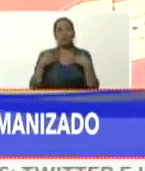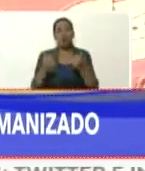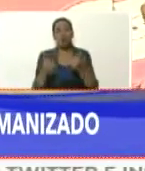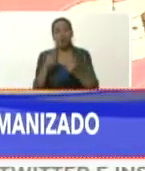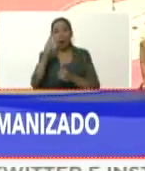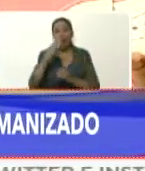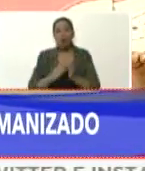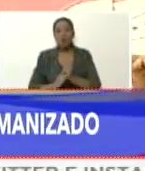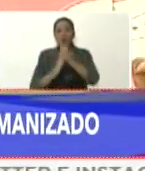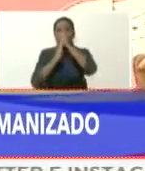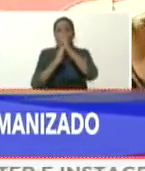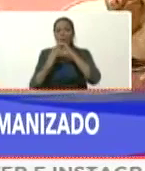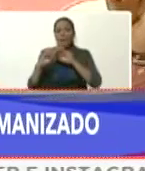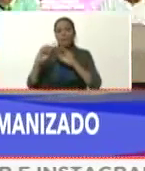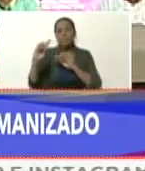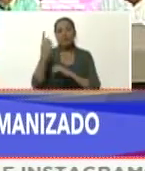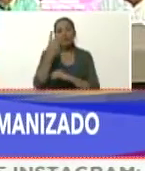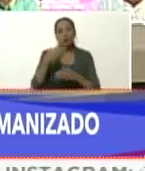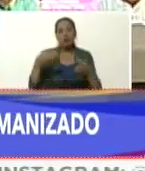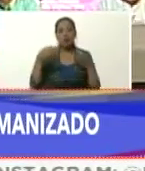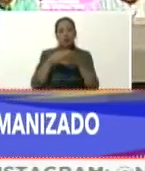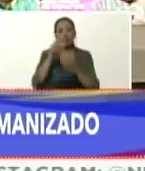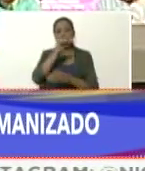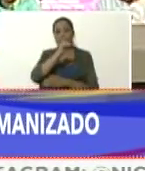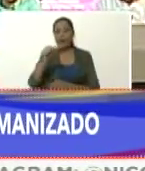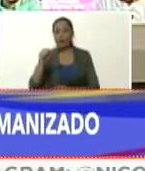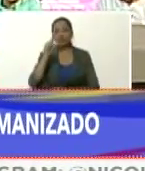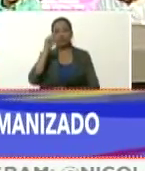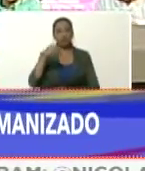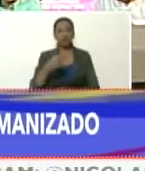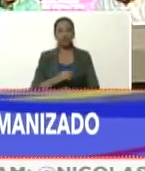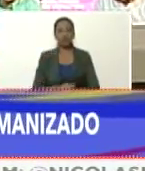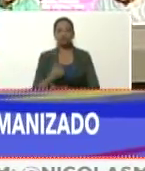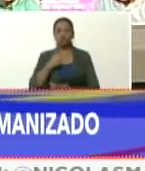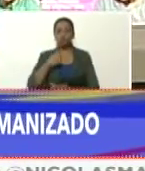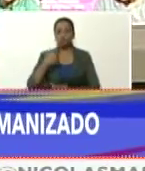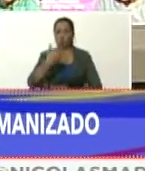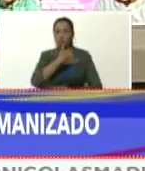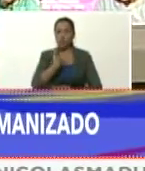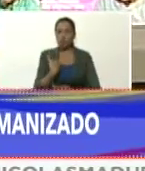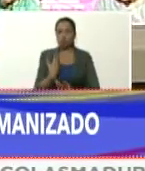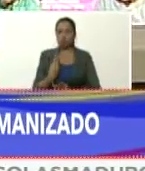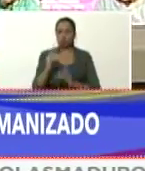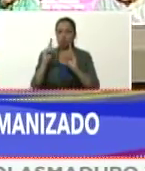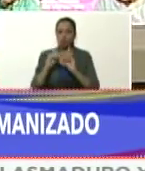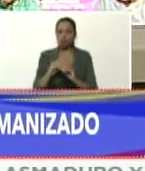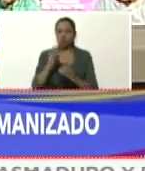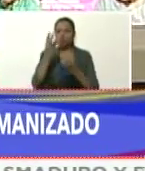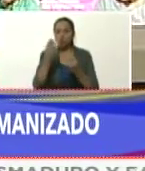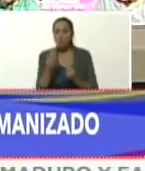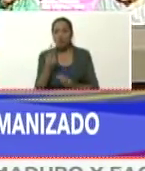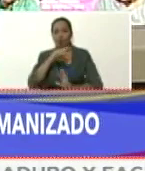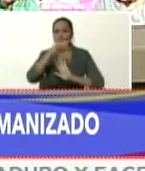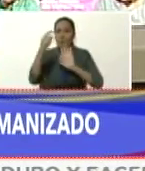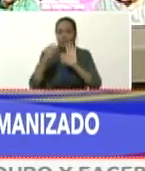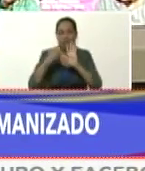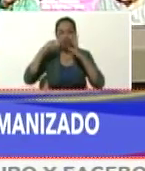rige, reunión semanal, y yo quiero números